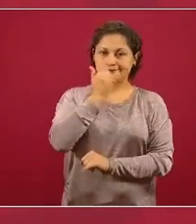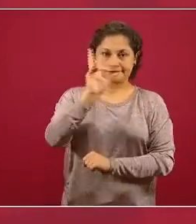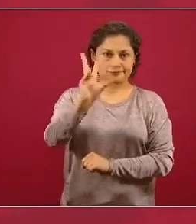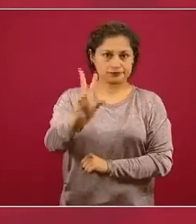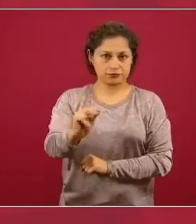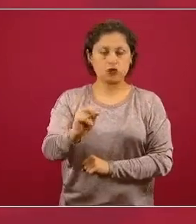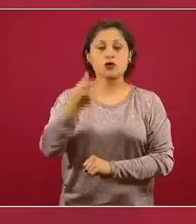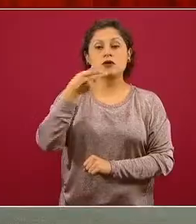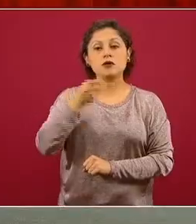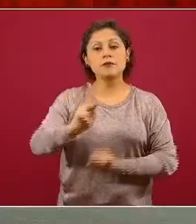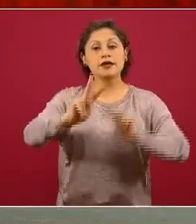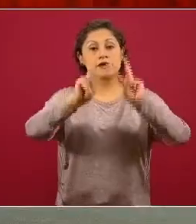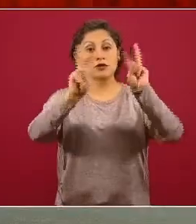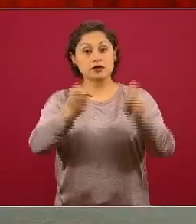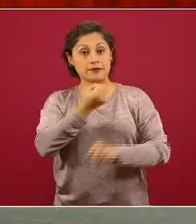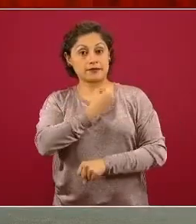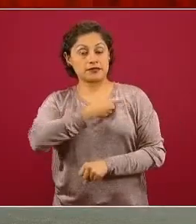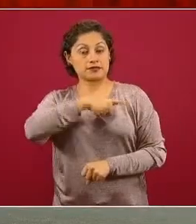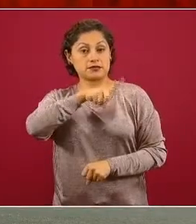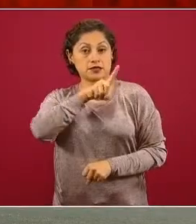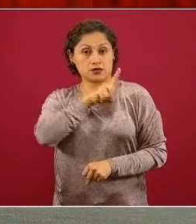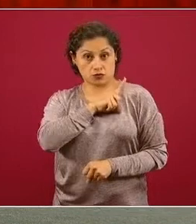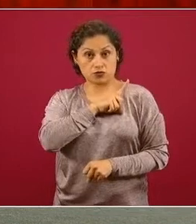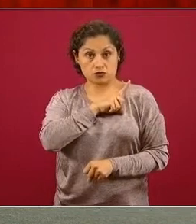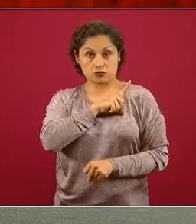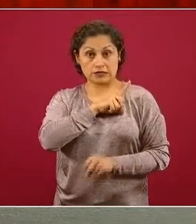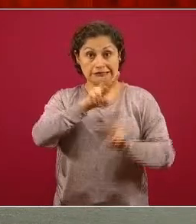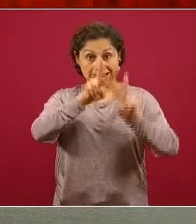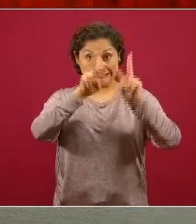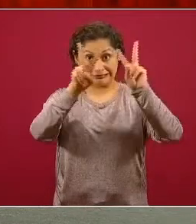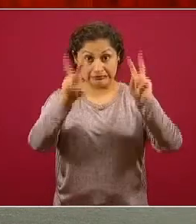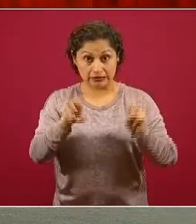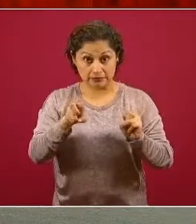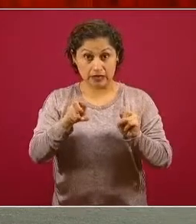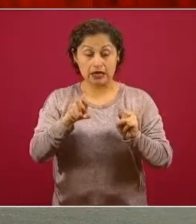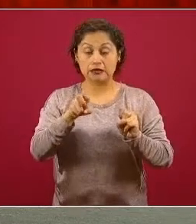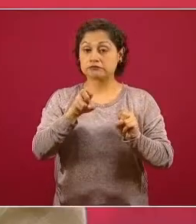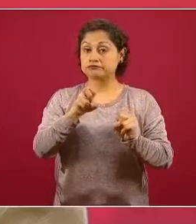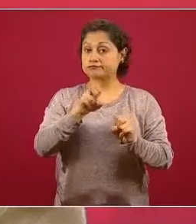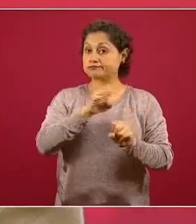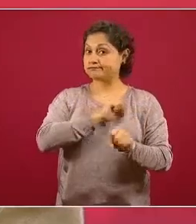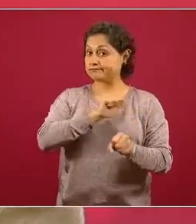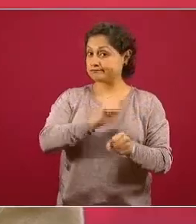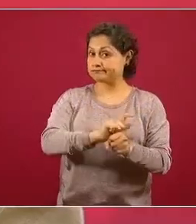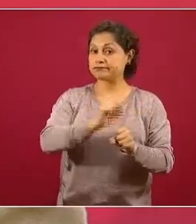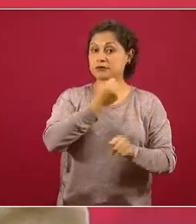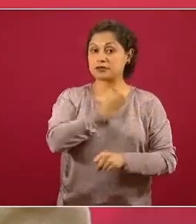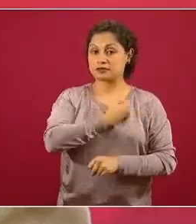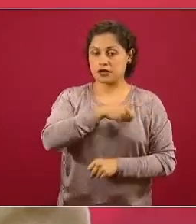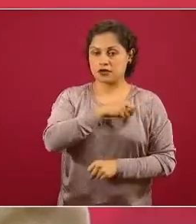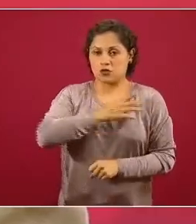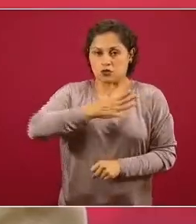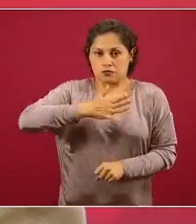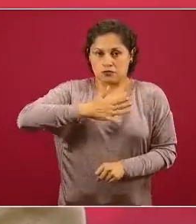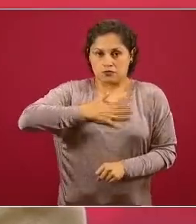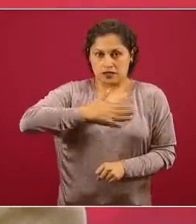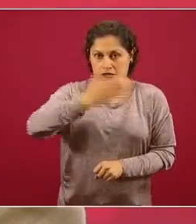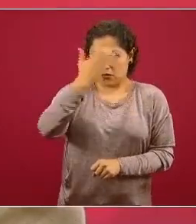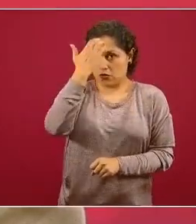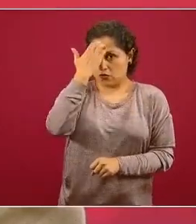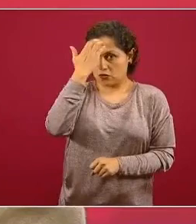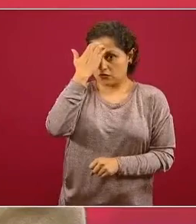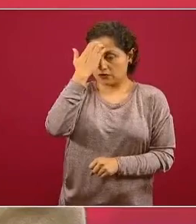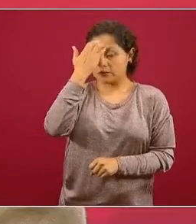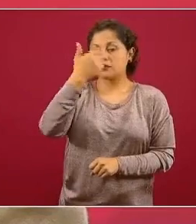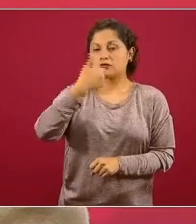es, en materia de salud, en la materia técnica de salud, donde sí tengo una atribución específica de